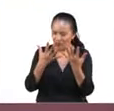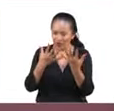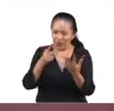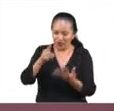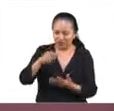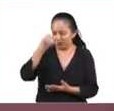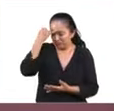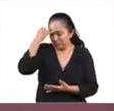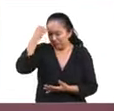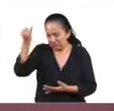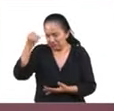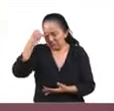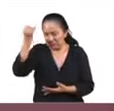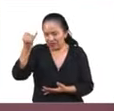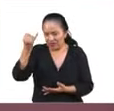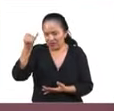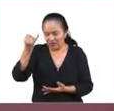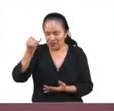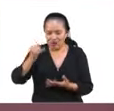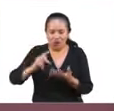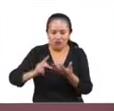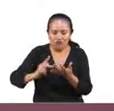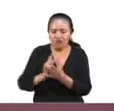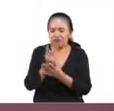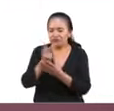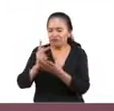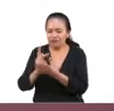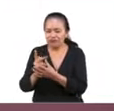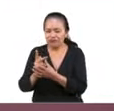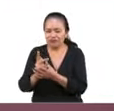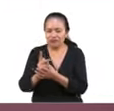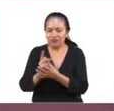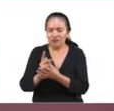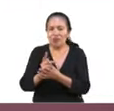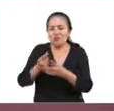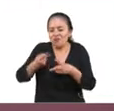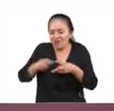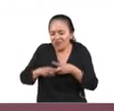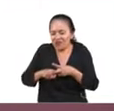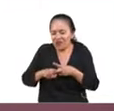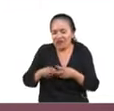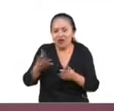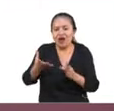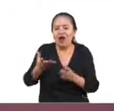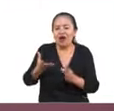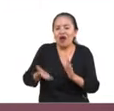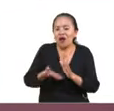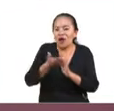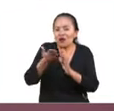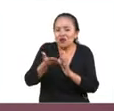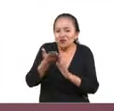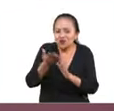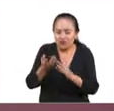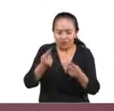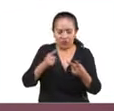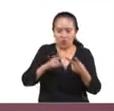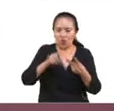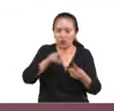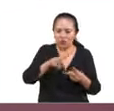su creatividad, construyen al México desde abajo. son